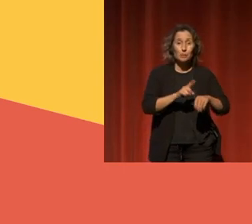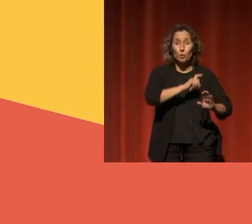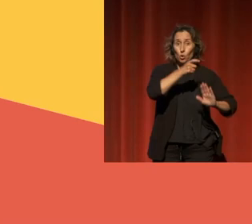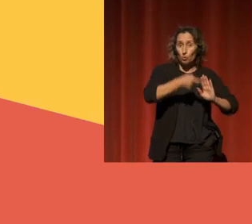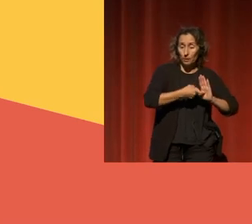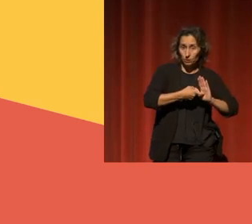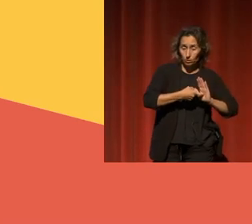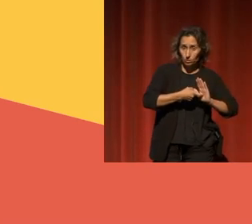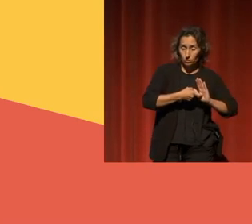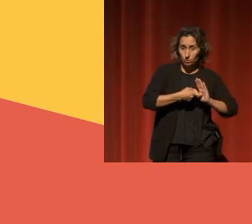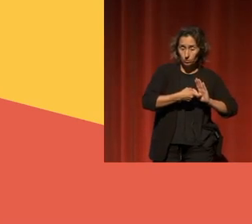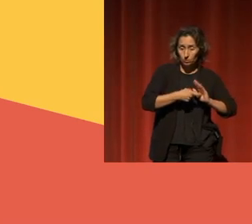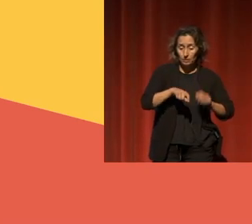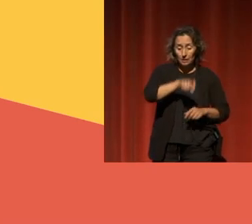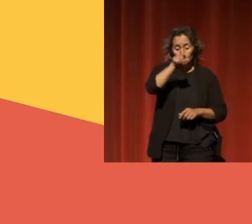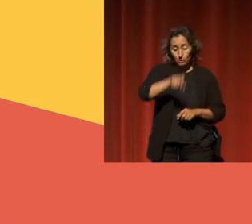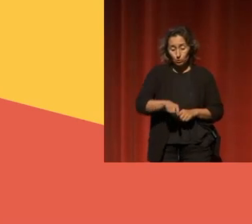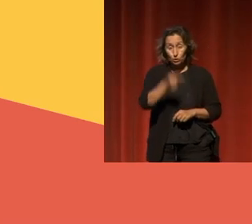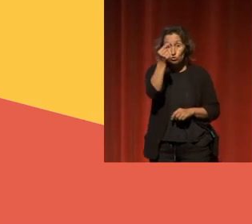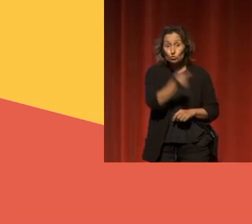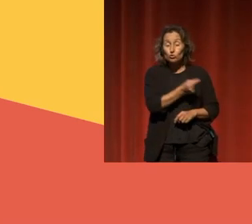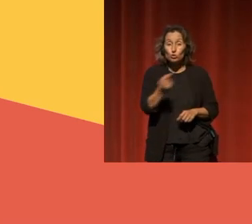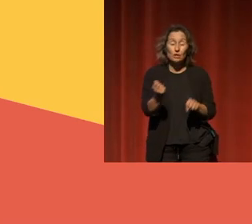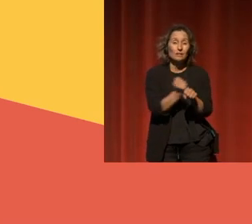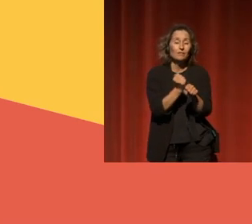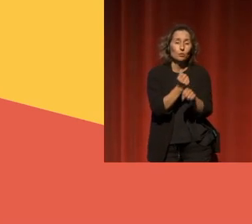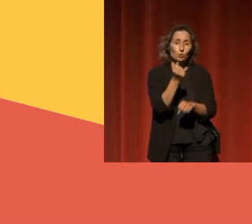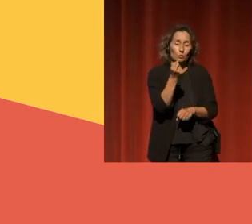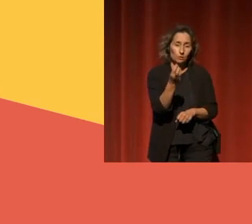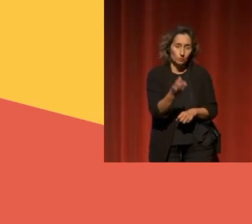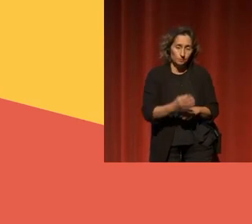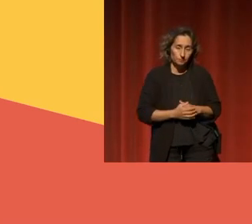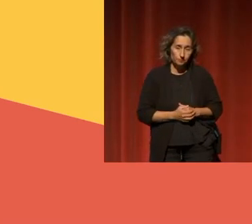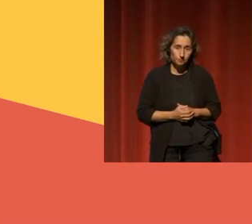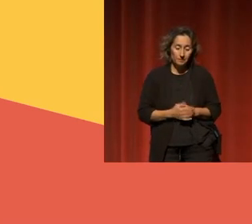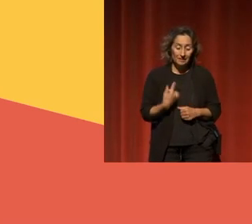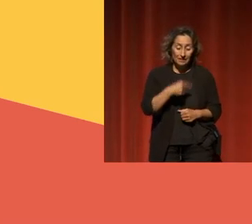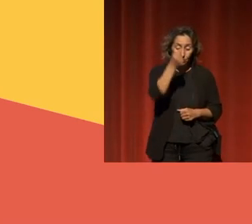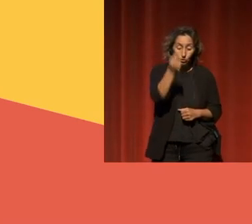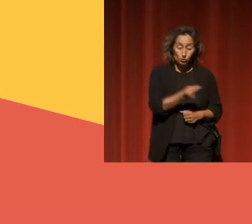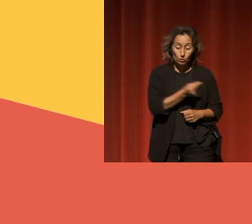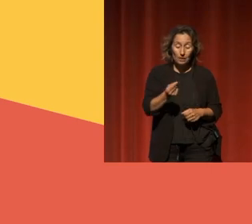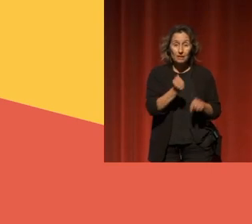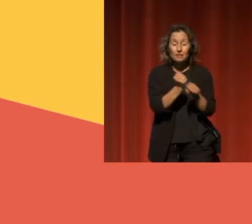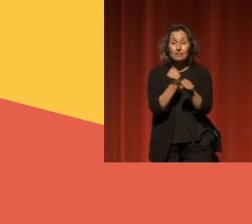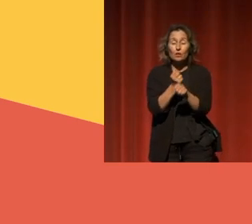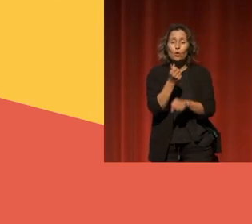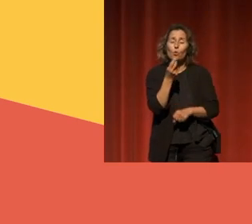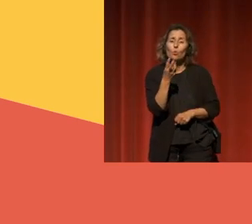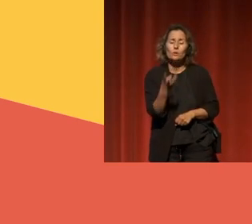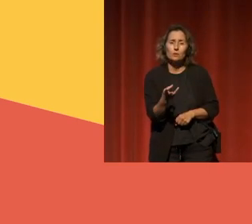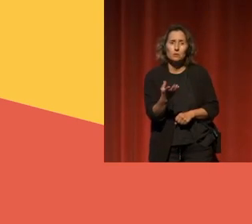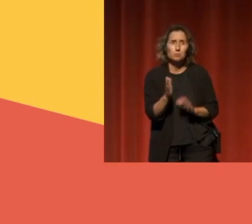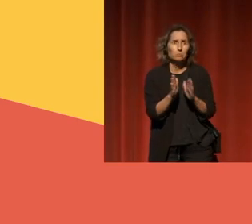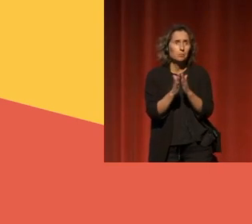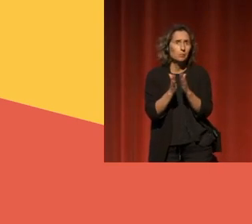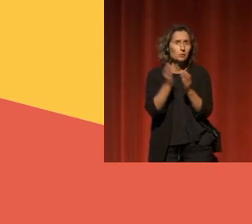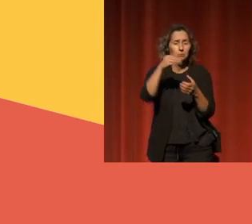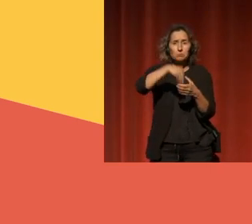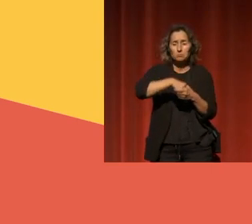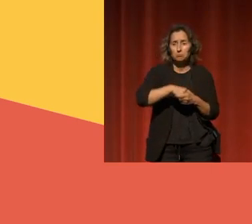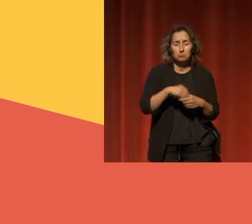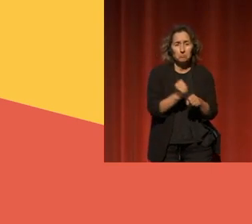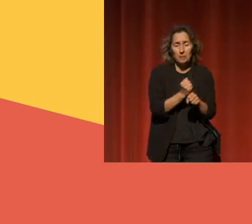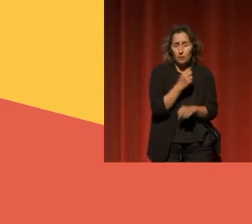y el número total de personal para que nos hagamos una idea el número total de personal Cuántas personas trabajan en una biblioteca dos